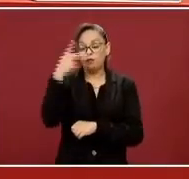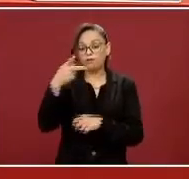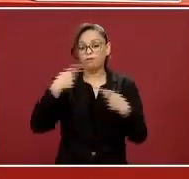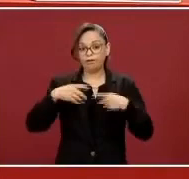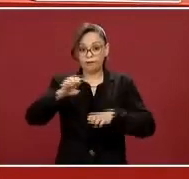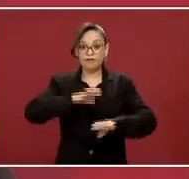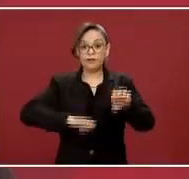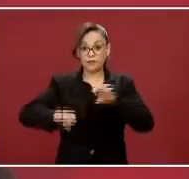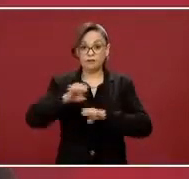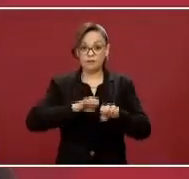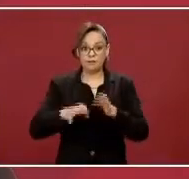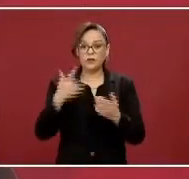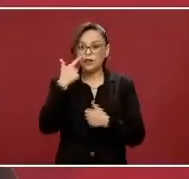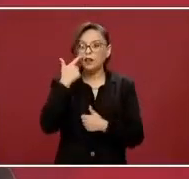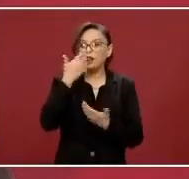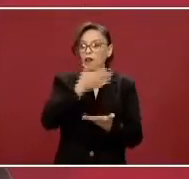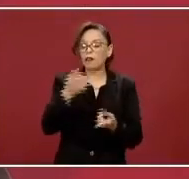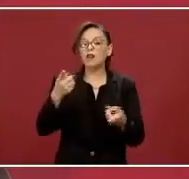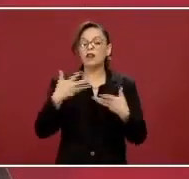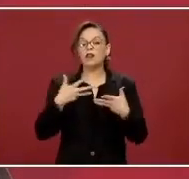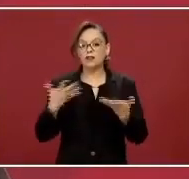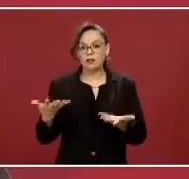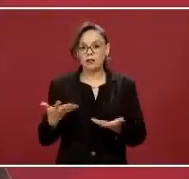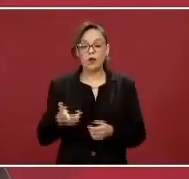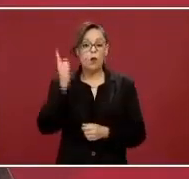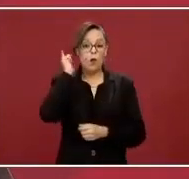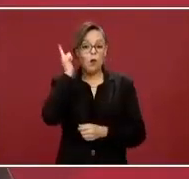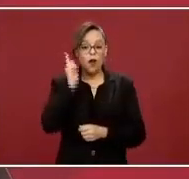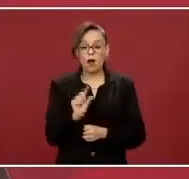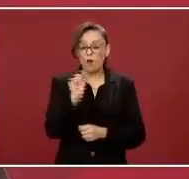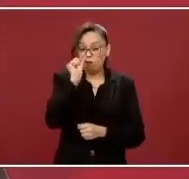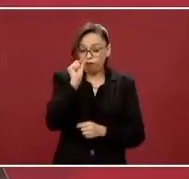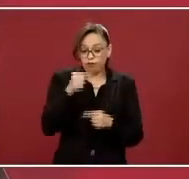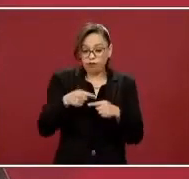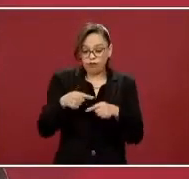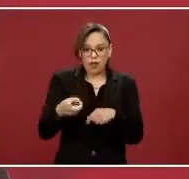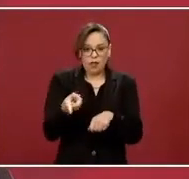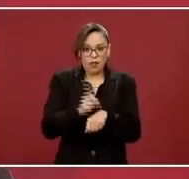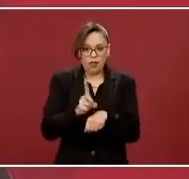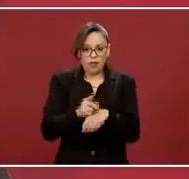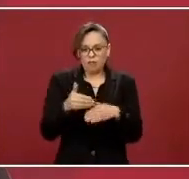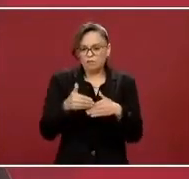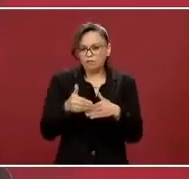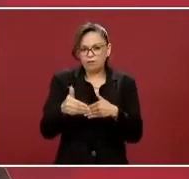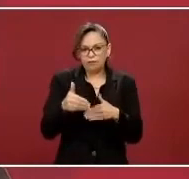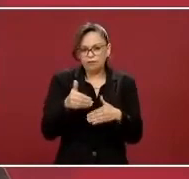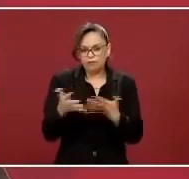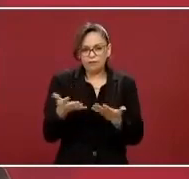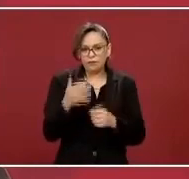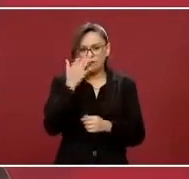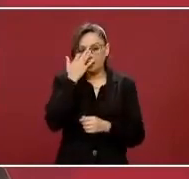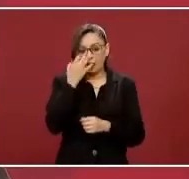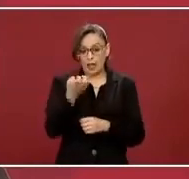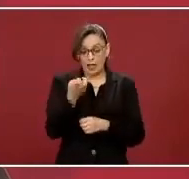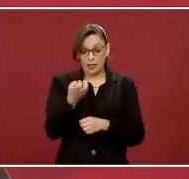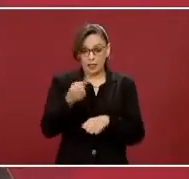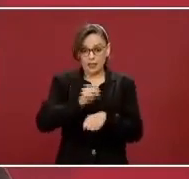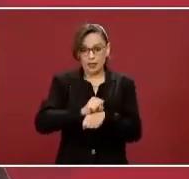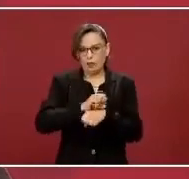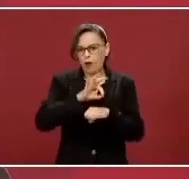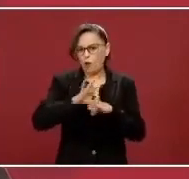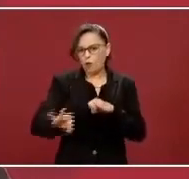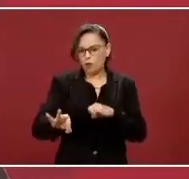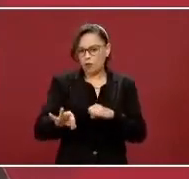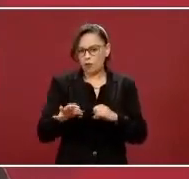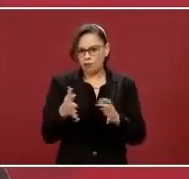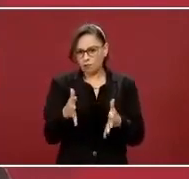ocurrido. Y esperamos que en muy pocos días, tiene que ser muy pocos días, a más tardar al final de esta semana, a más